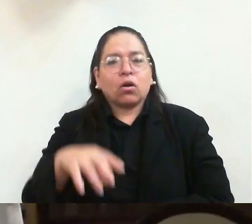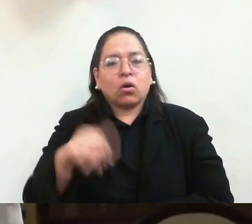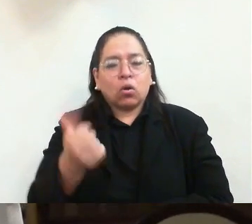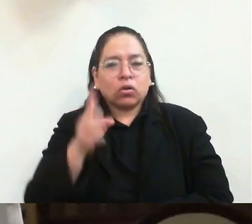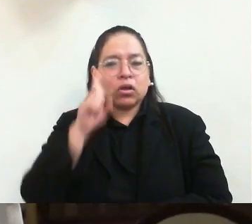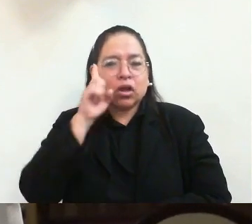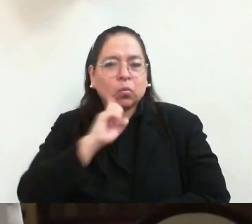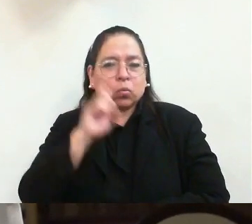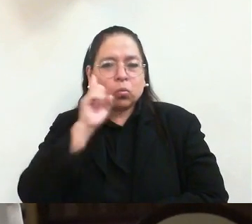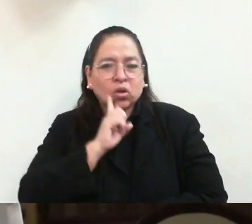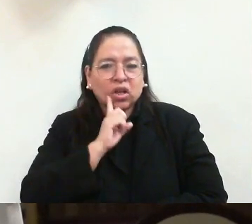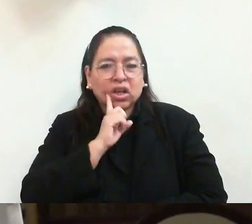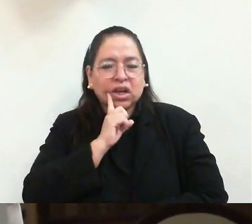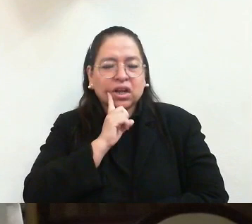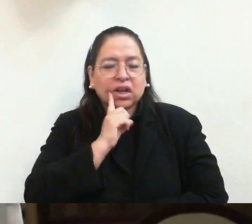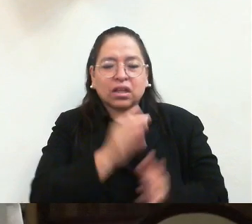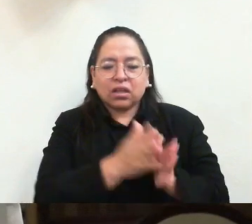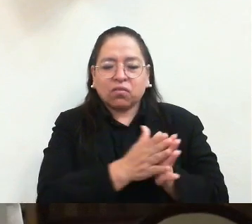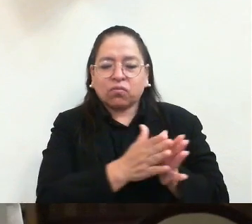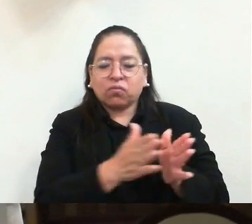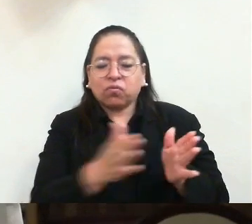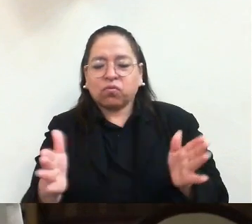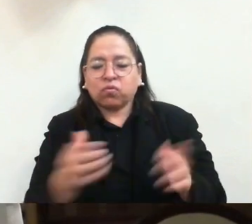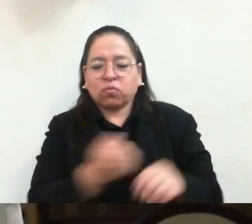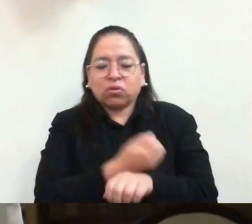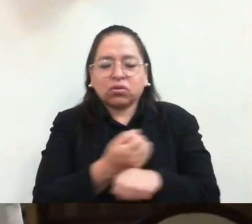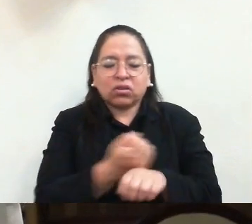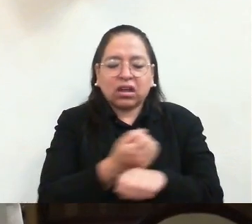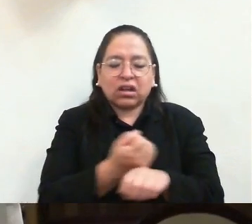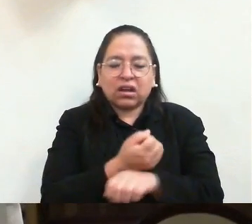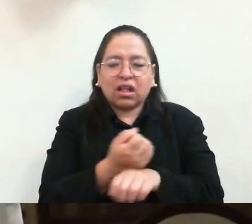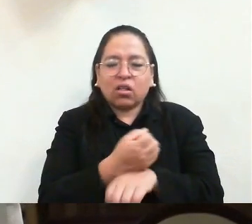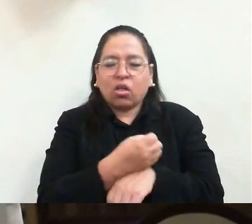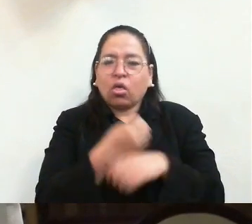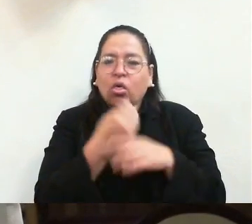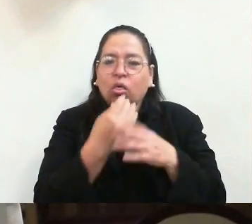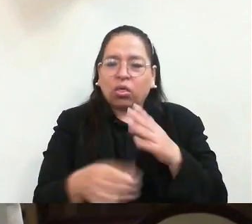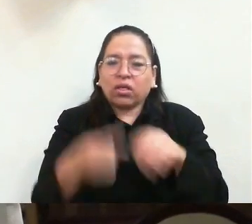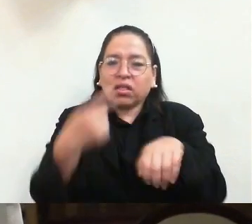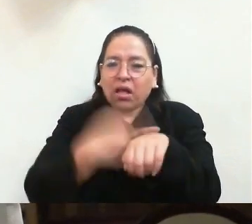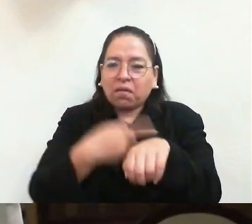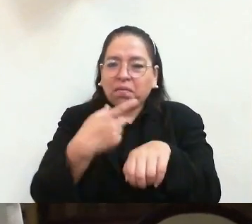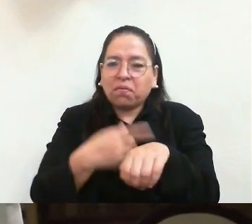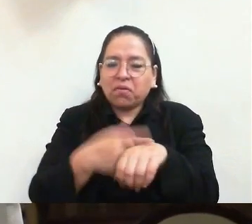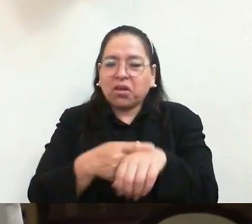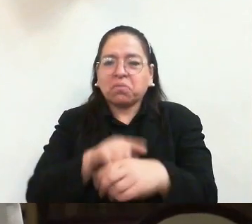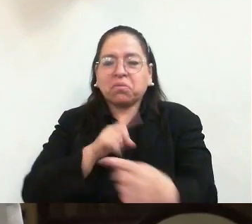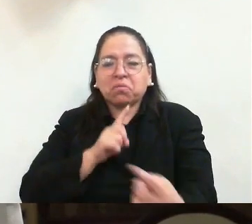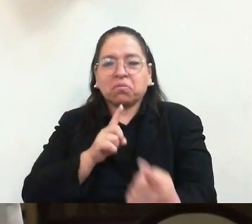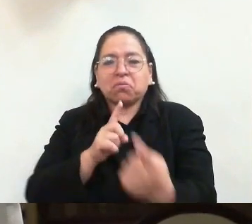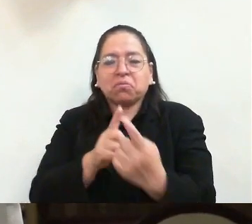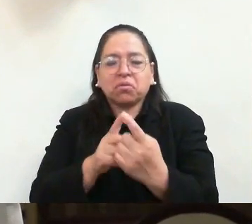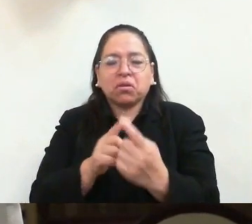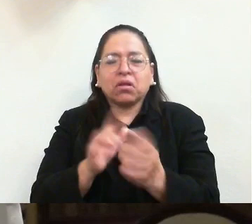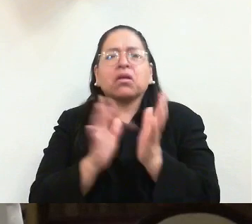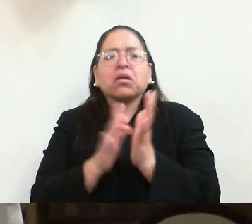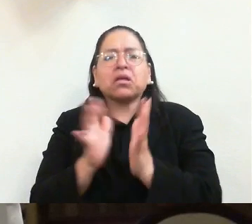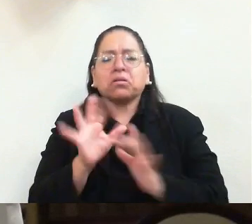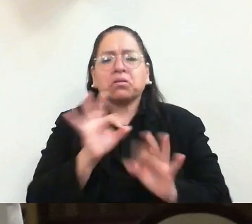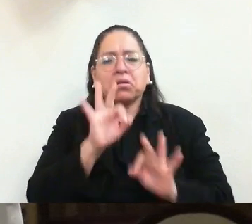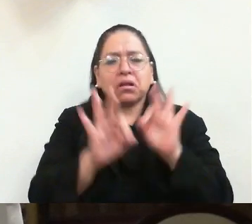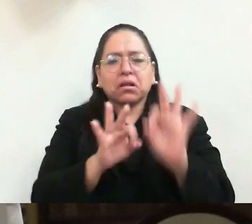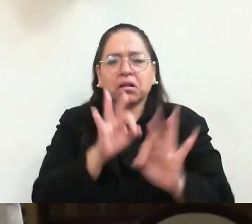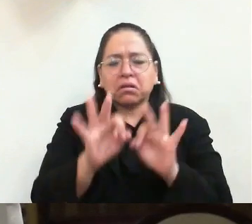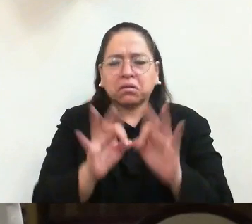la cual trato también con dulzura se encontró con una